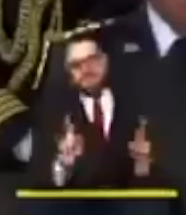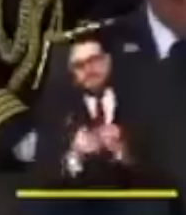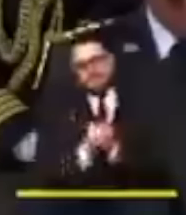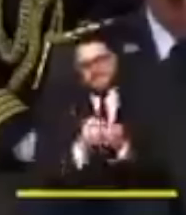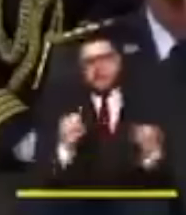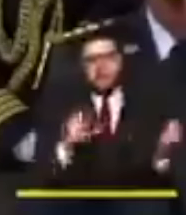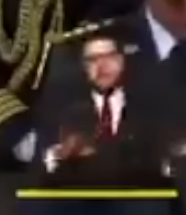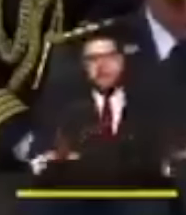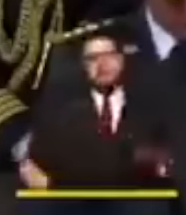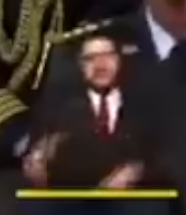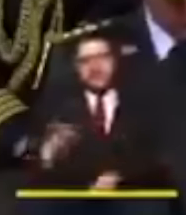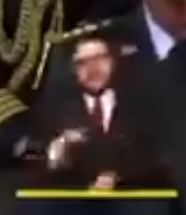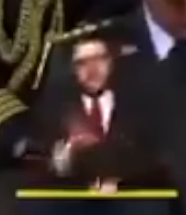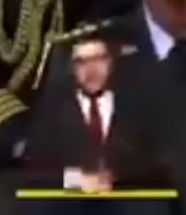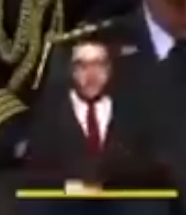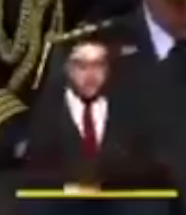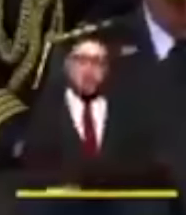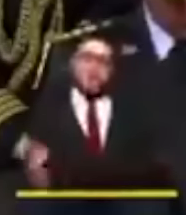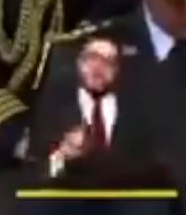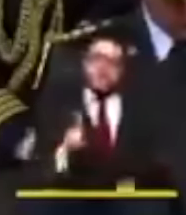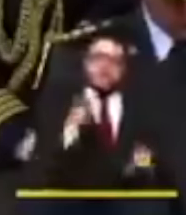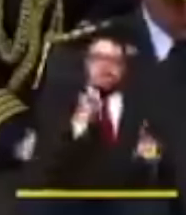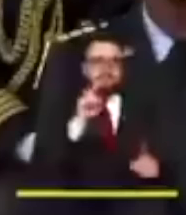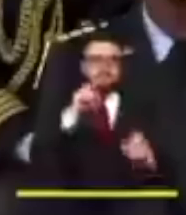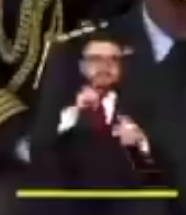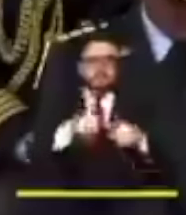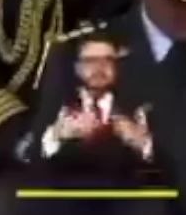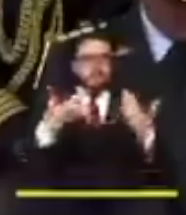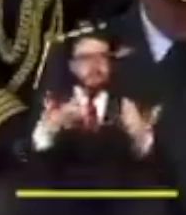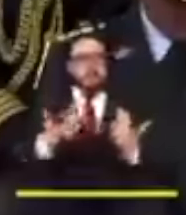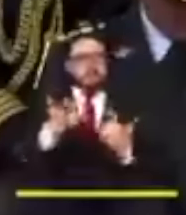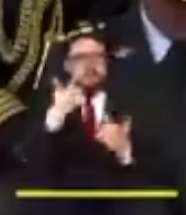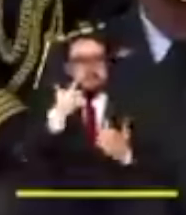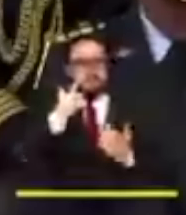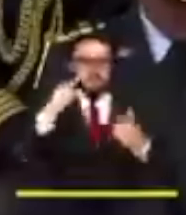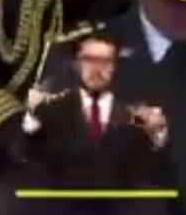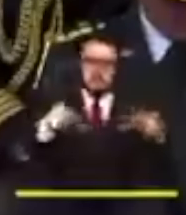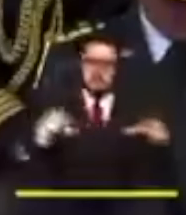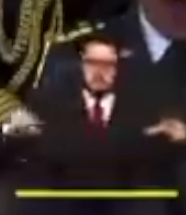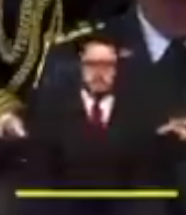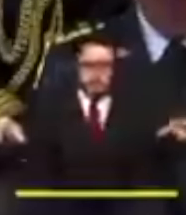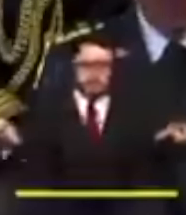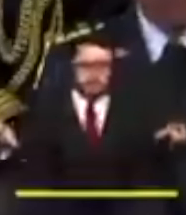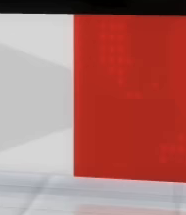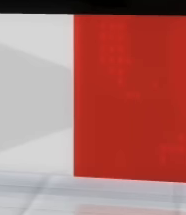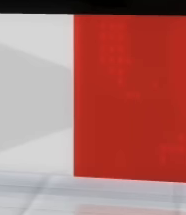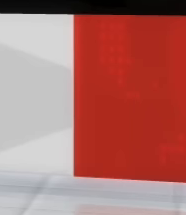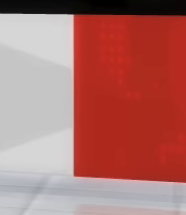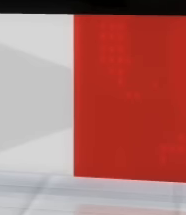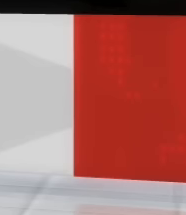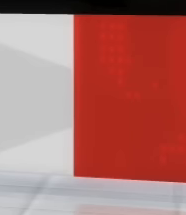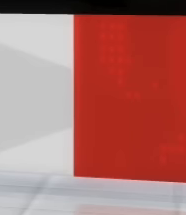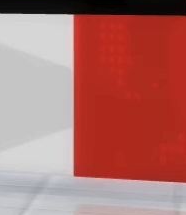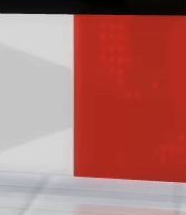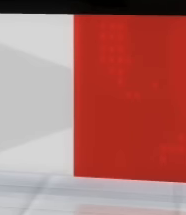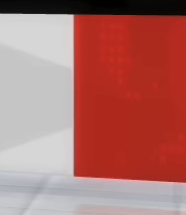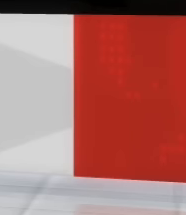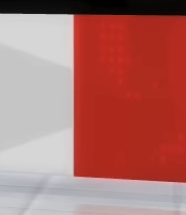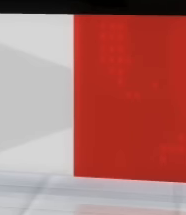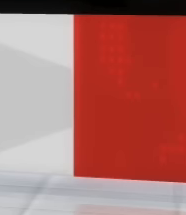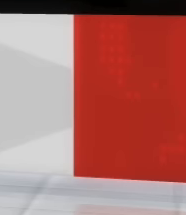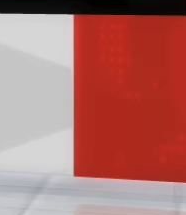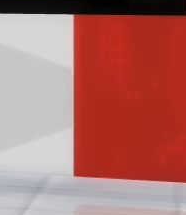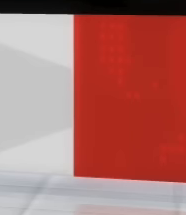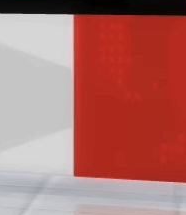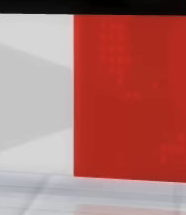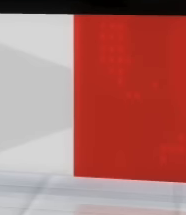moriríamos, sino para que la tomemos en un lugar diferente en donde no hay estrés hídrico. El feriado impuesto a